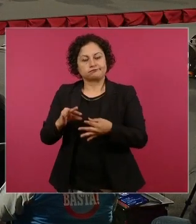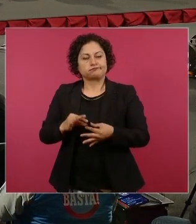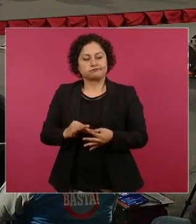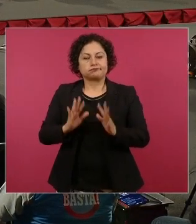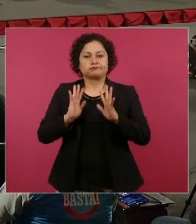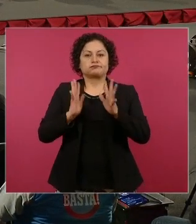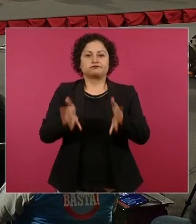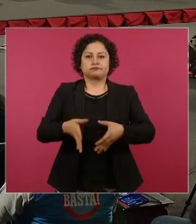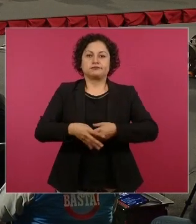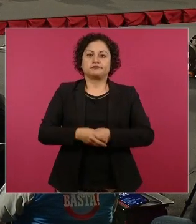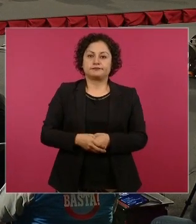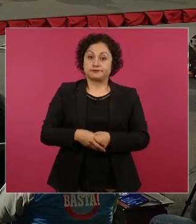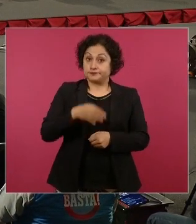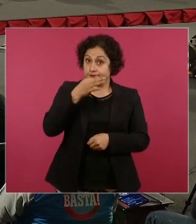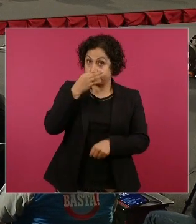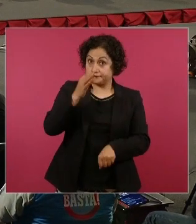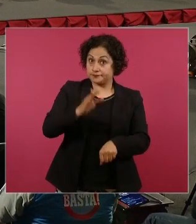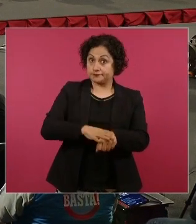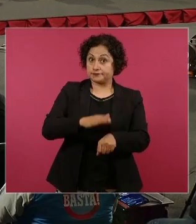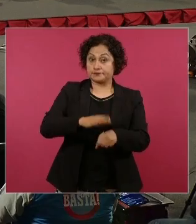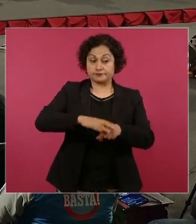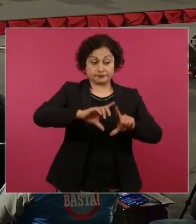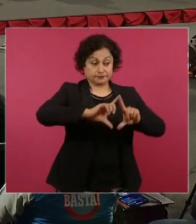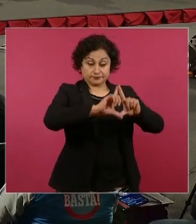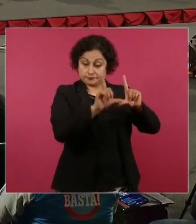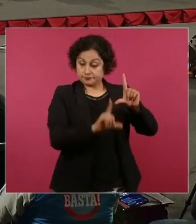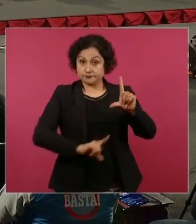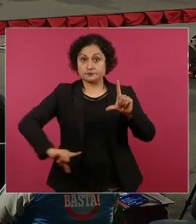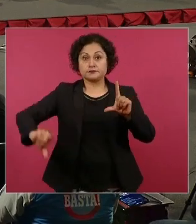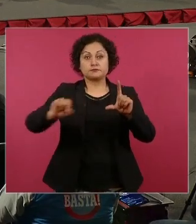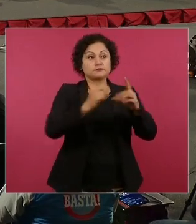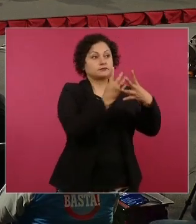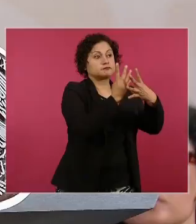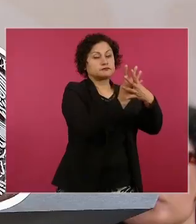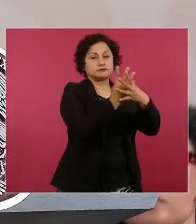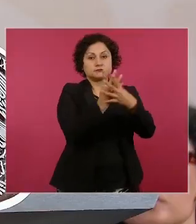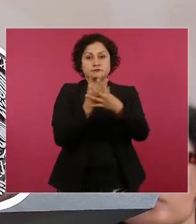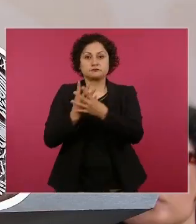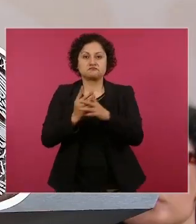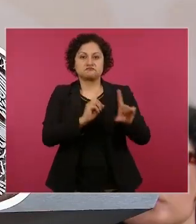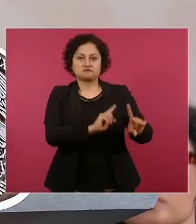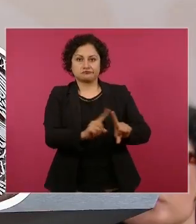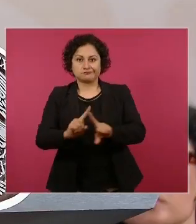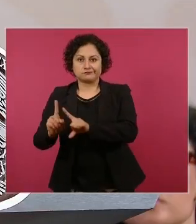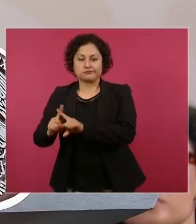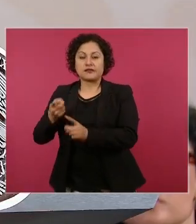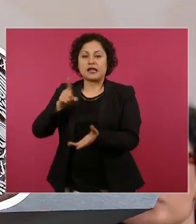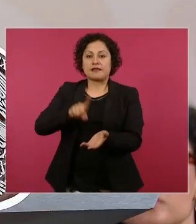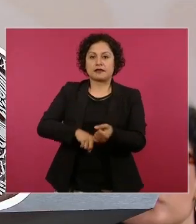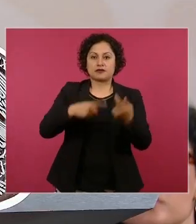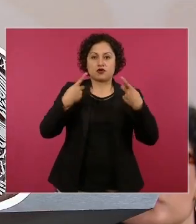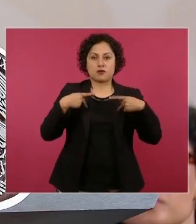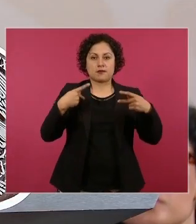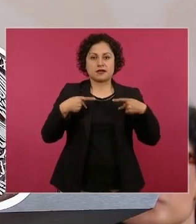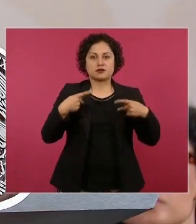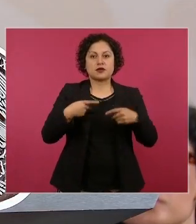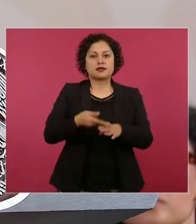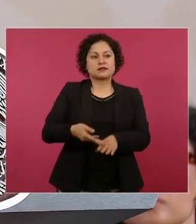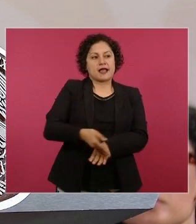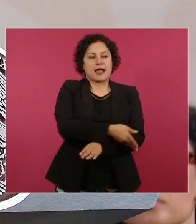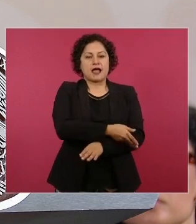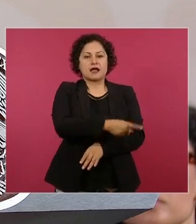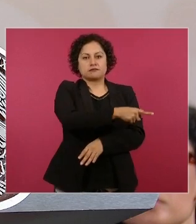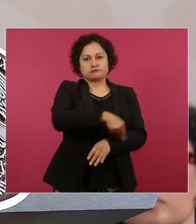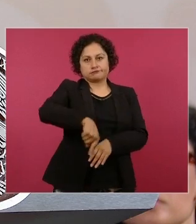todos los centros penitenciarios del país se realizará de forma anticipada. Para ello